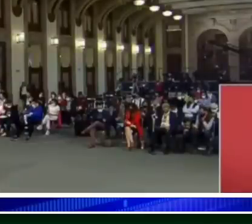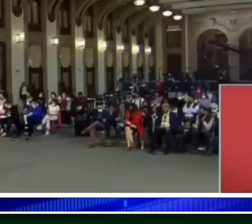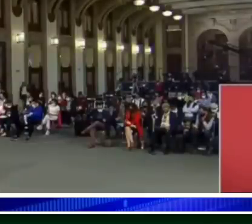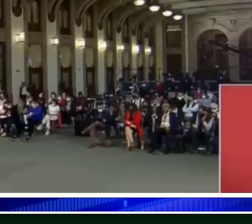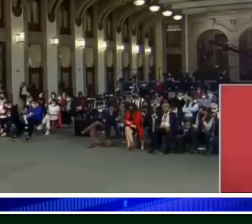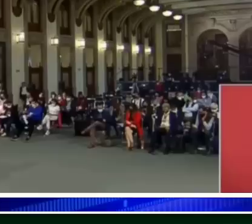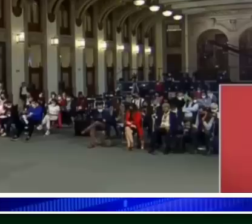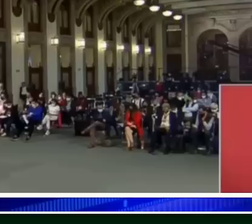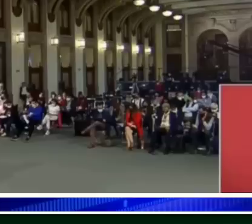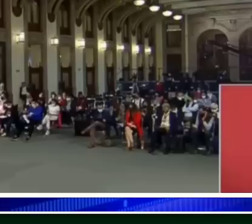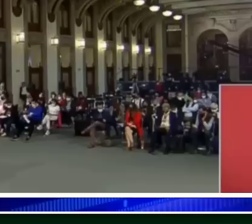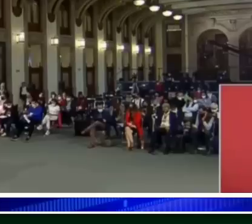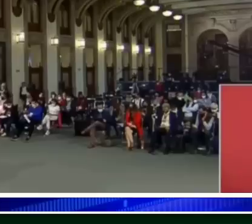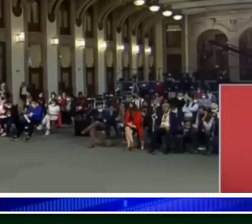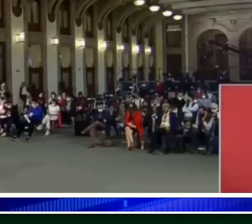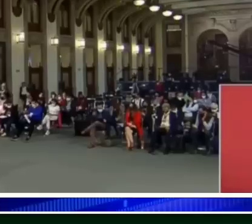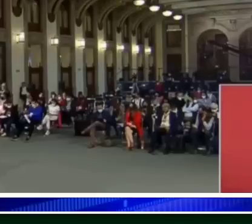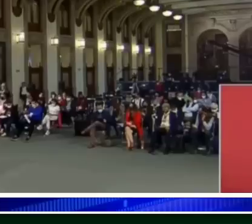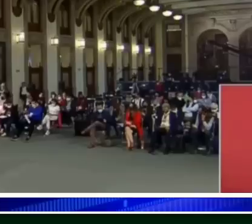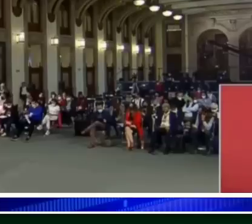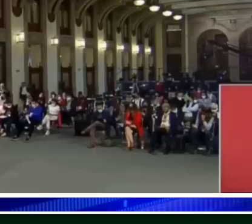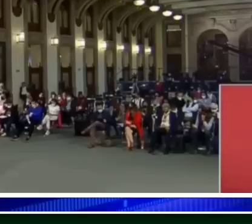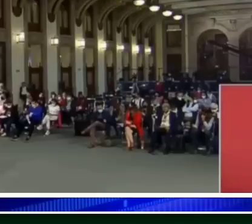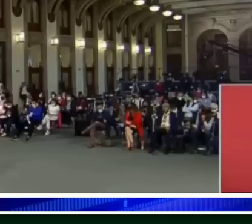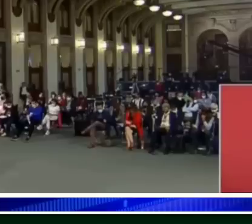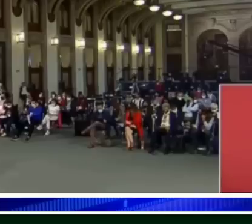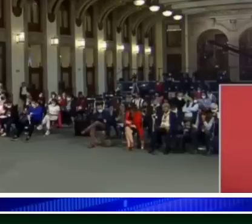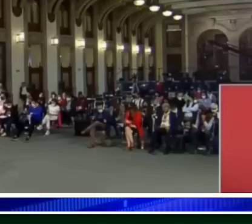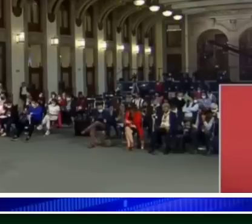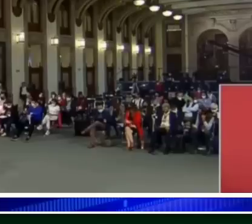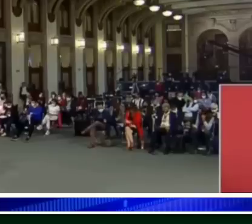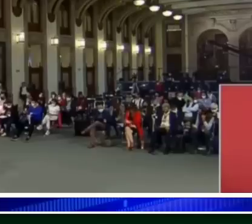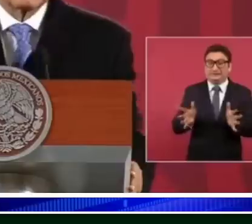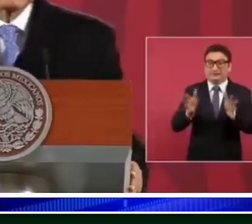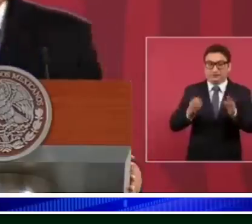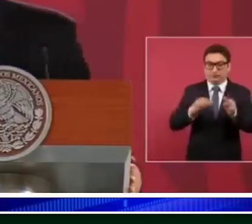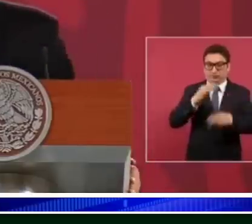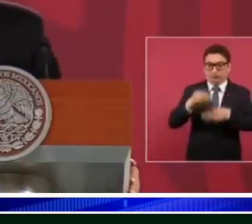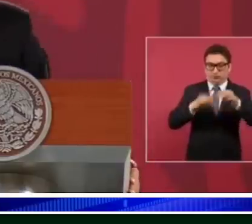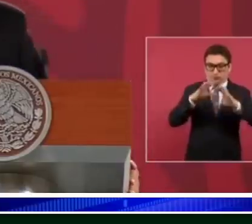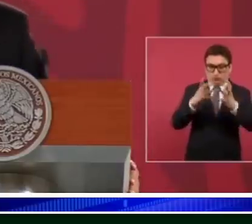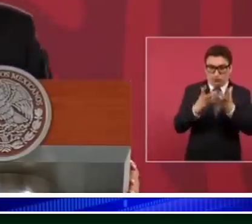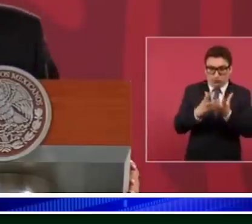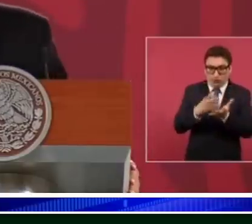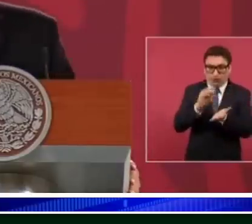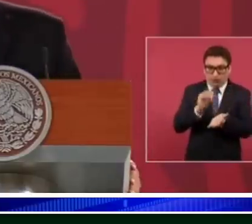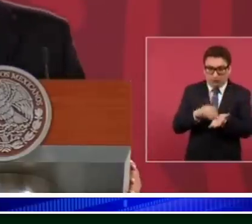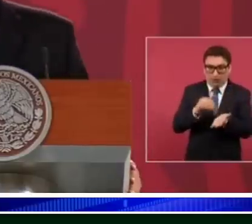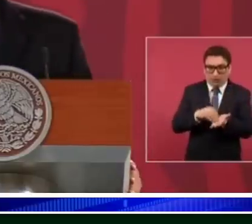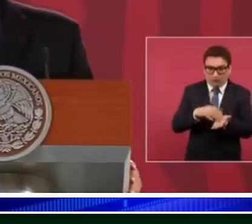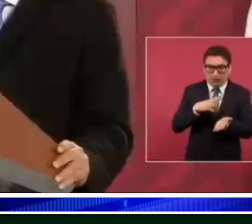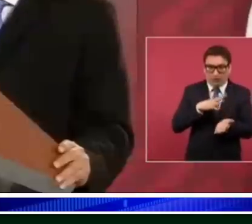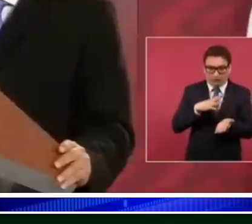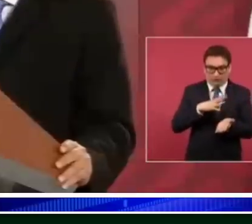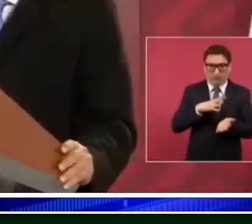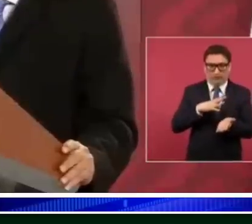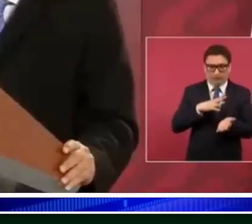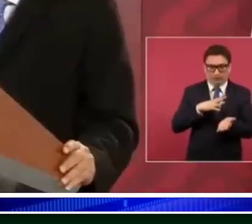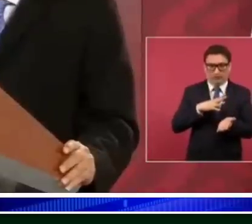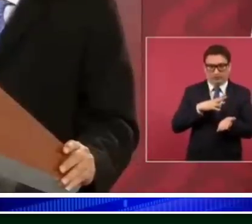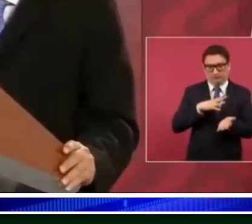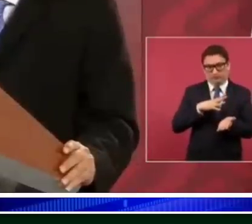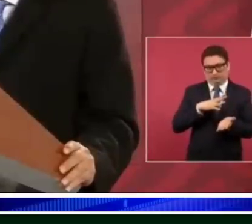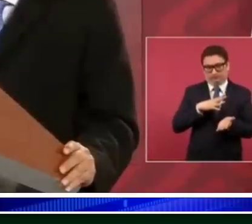mal desempeño de la selección en este mundial eso es lo que mencionó el presidente López Obrador sobre todo refiriéndose a la afición